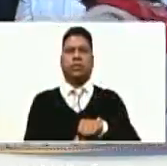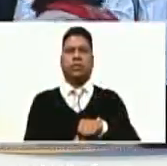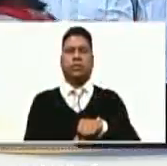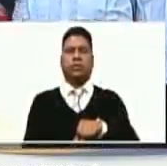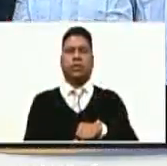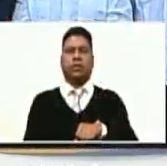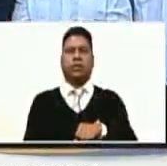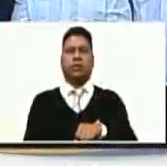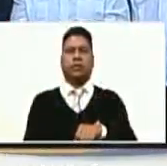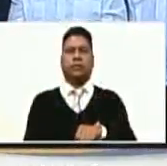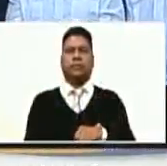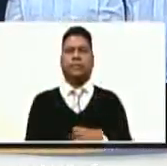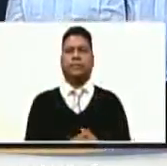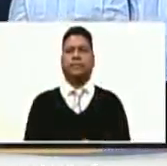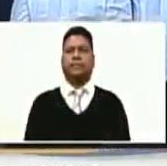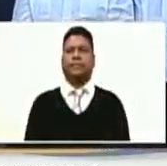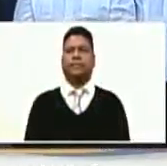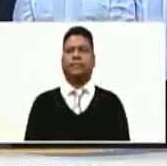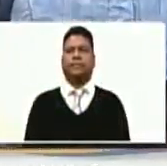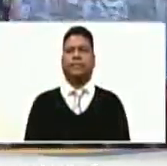física. Escuchemos.